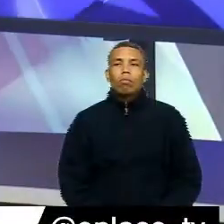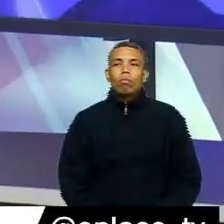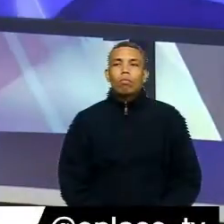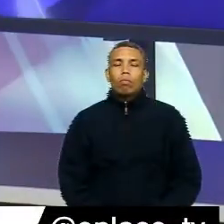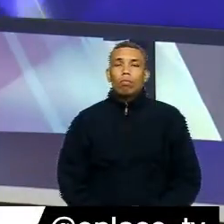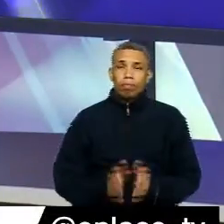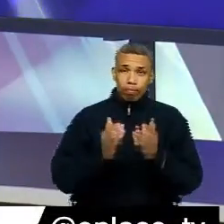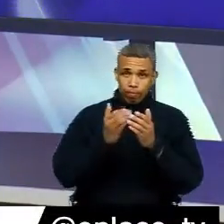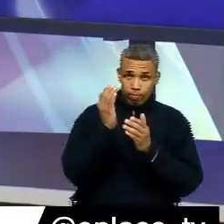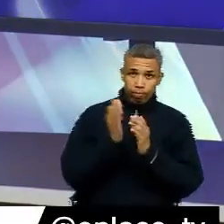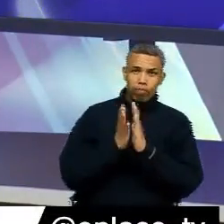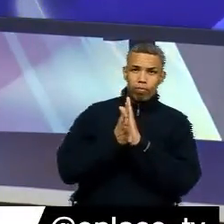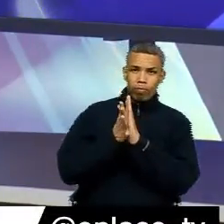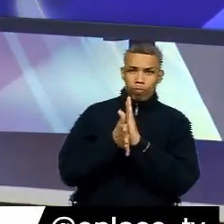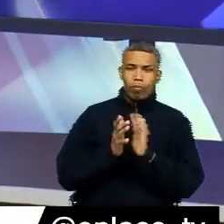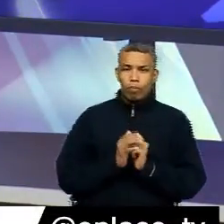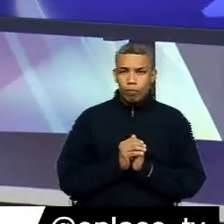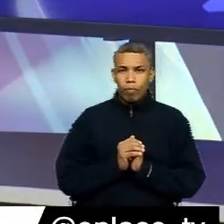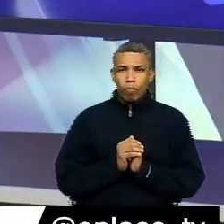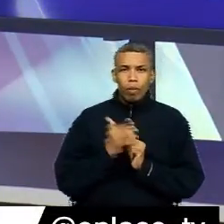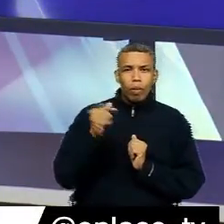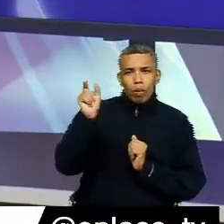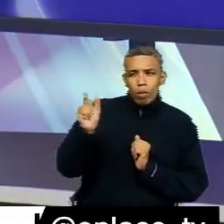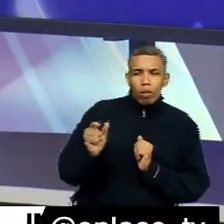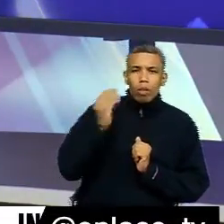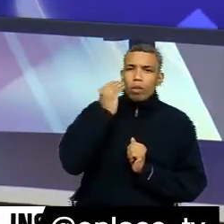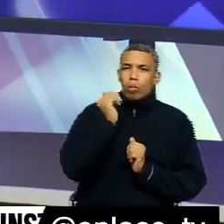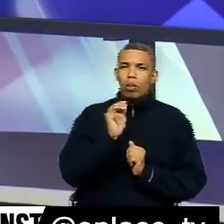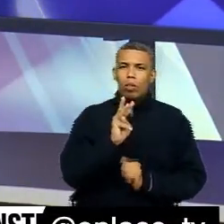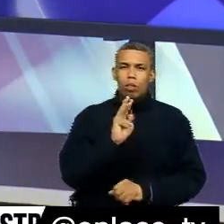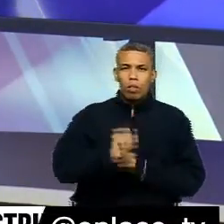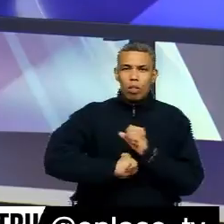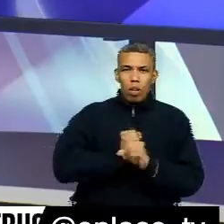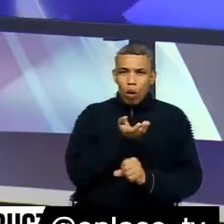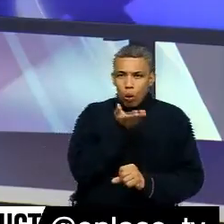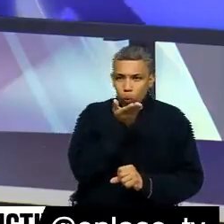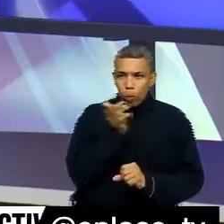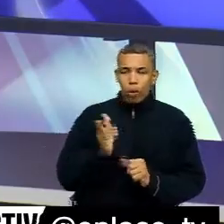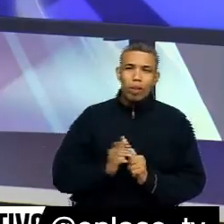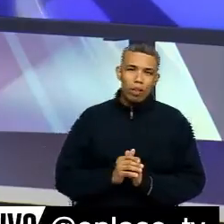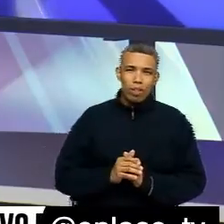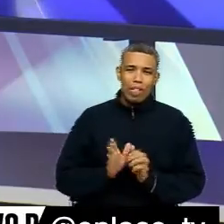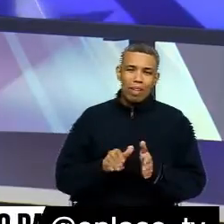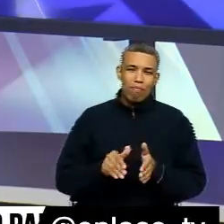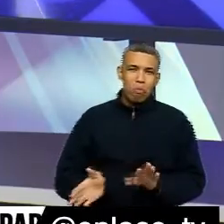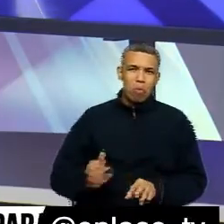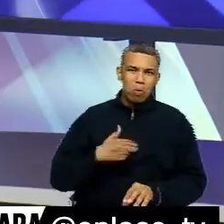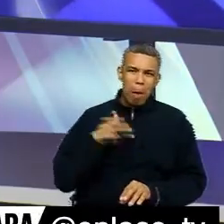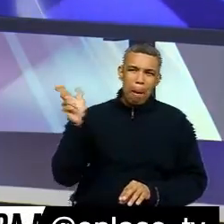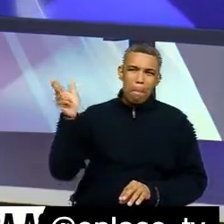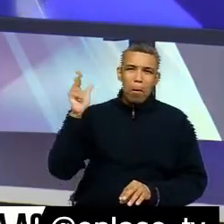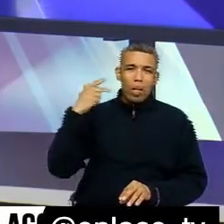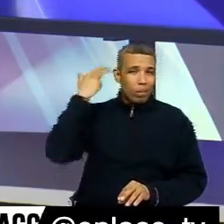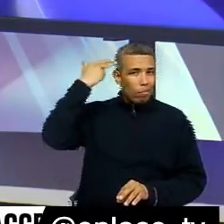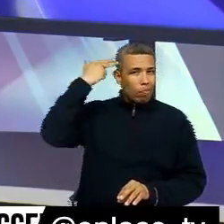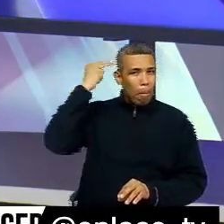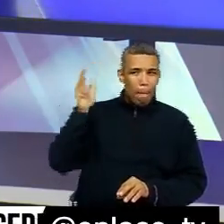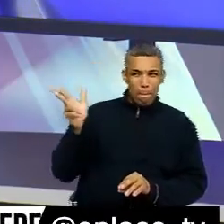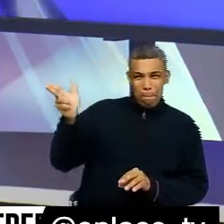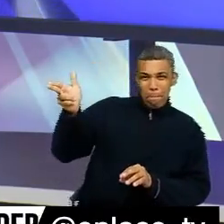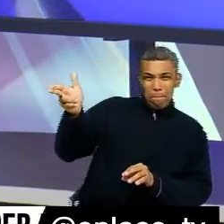Iniciamos con el desarrollo de nuestra información. Una mujer de 30 años de edad recibió un disparo a la altura de su cabeza en confusos hechos ocurridos en el